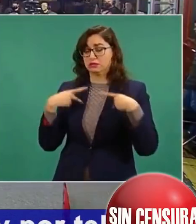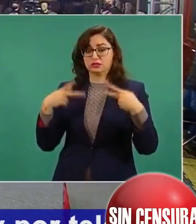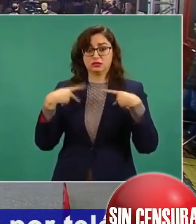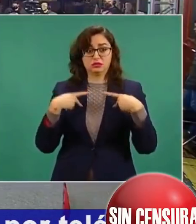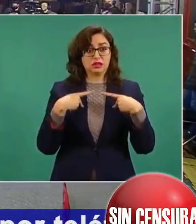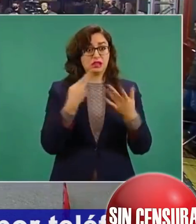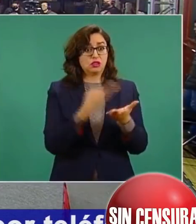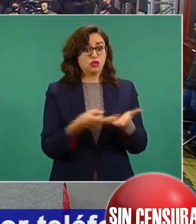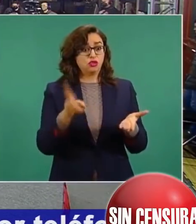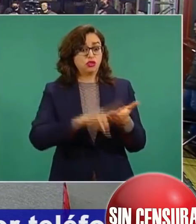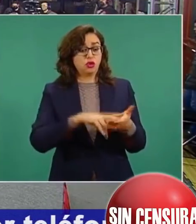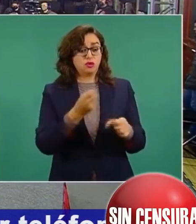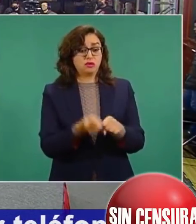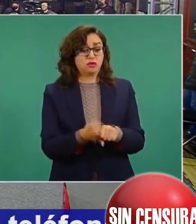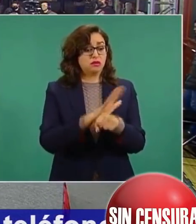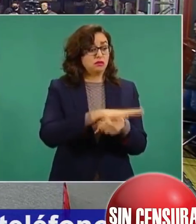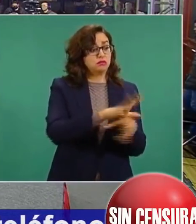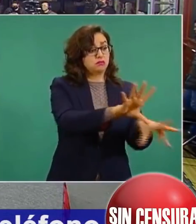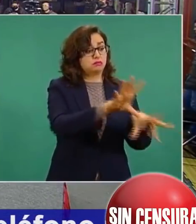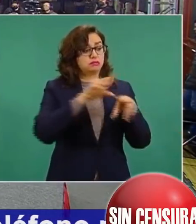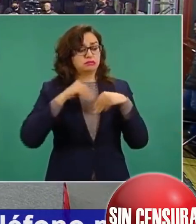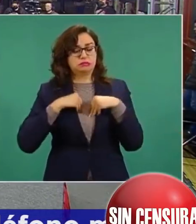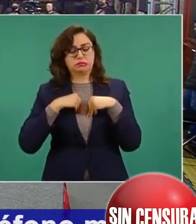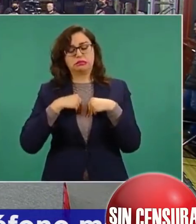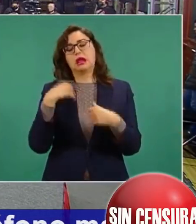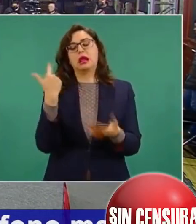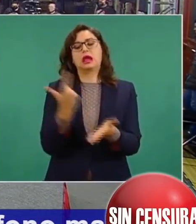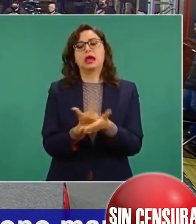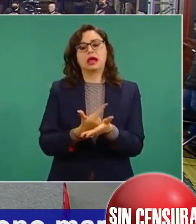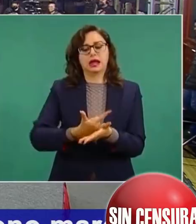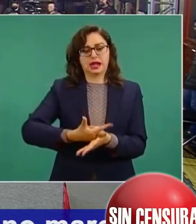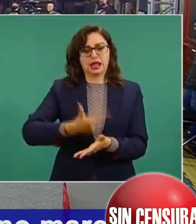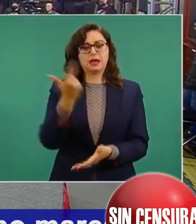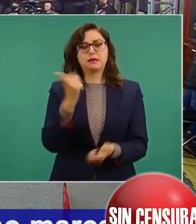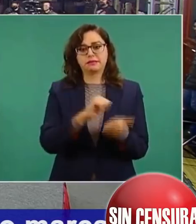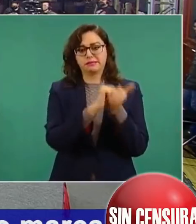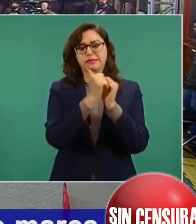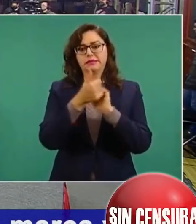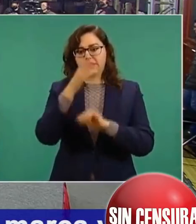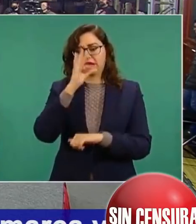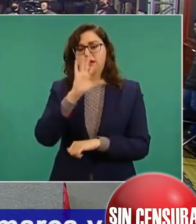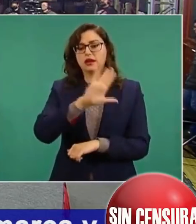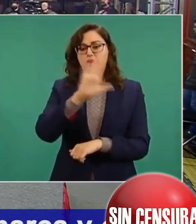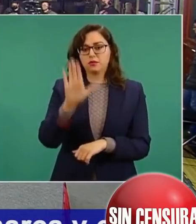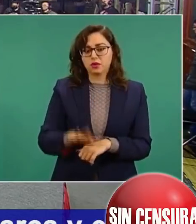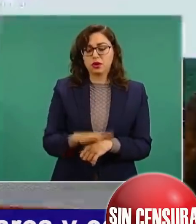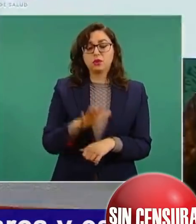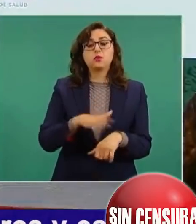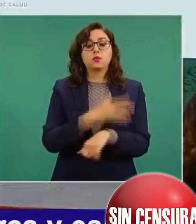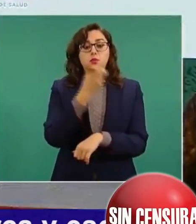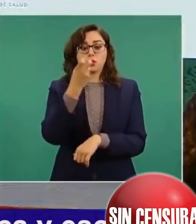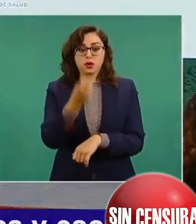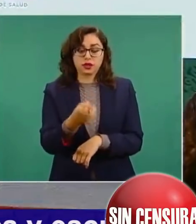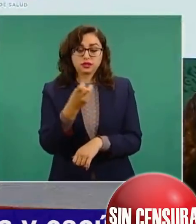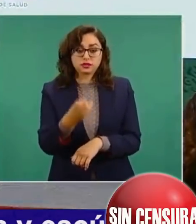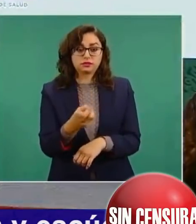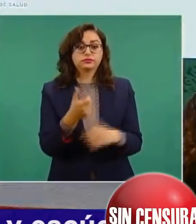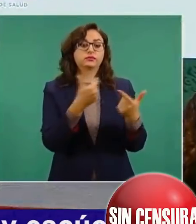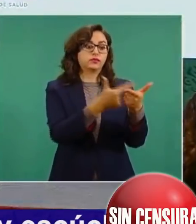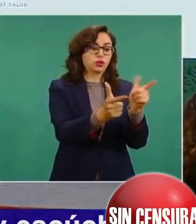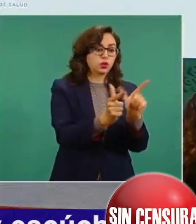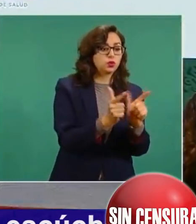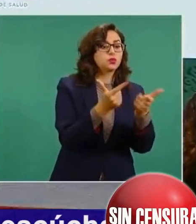eje de prioridad es precisamente la comorbilidad, y en cada categoría de edad se incluye prioritariamente a quienes